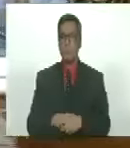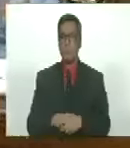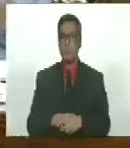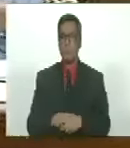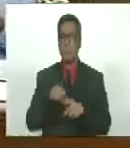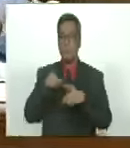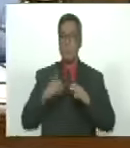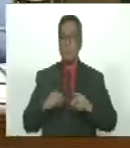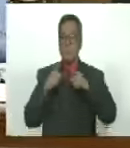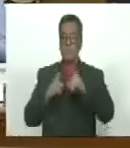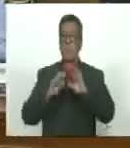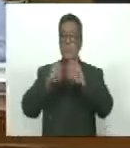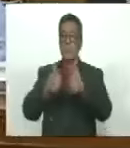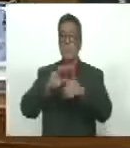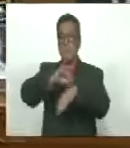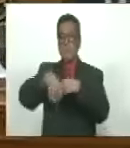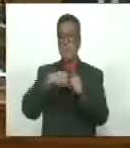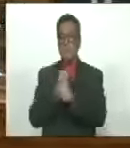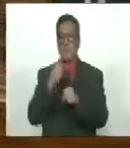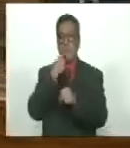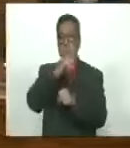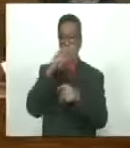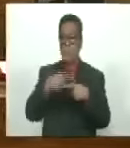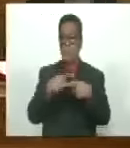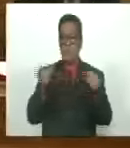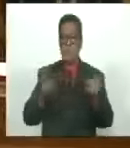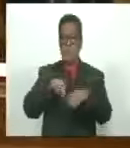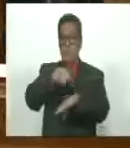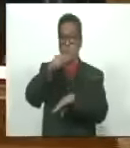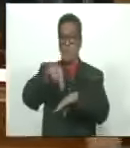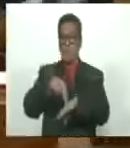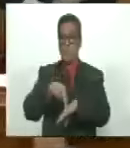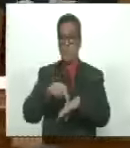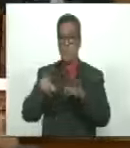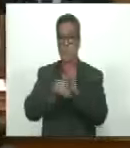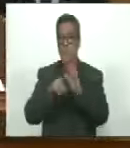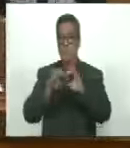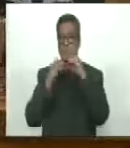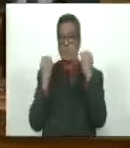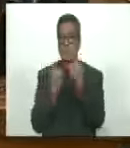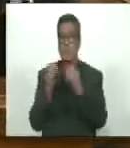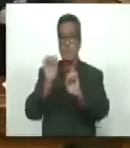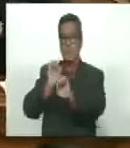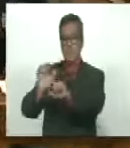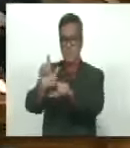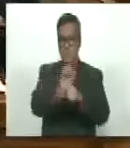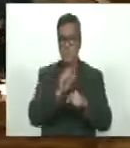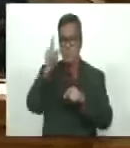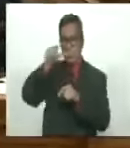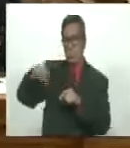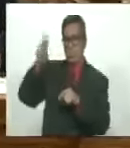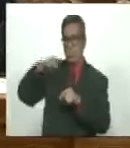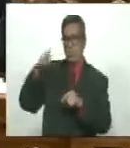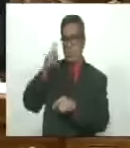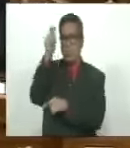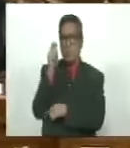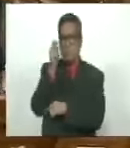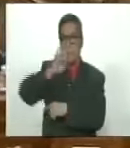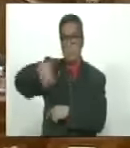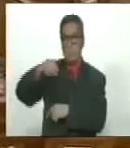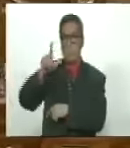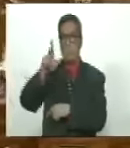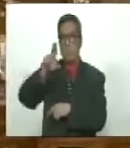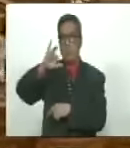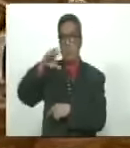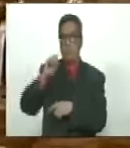Y de esta manera se da inicio a la jornada de consulta pública nacional de la Ley Orgánica de la Defensa de la Guayana Esequiba, donde el diputado Julio